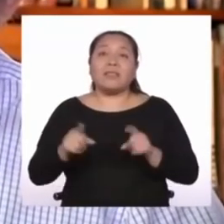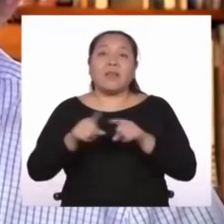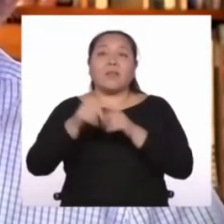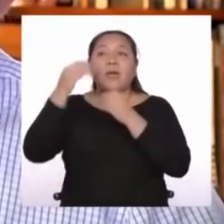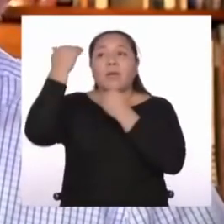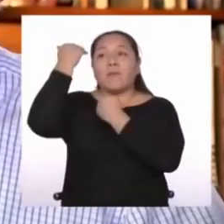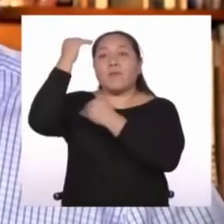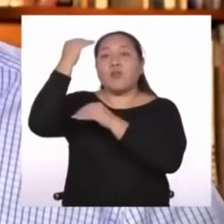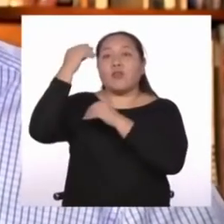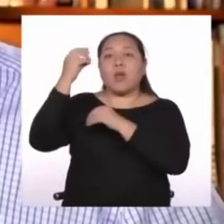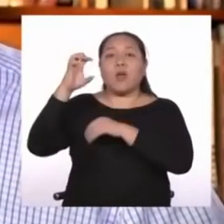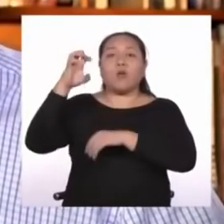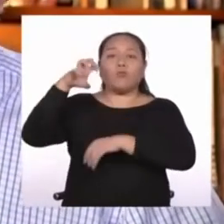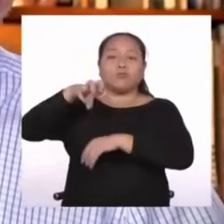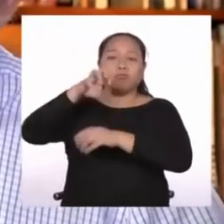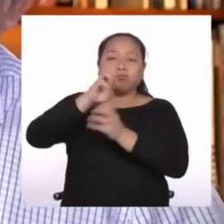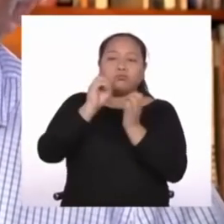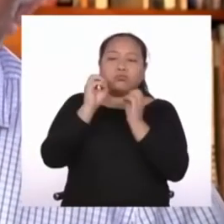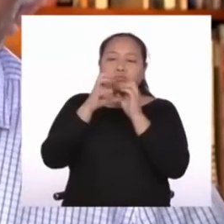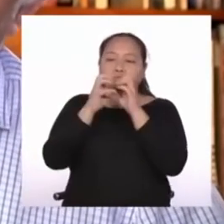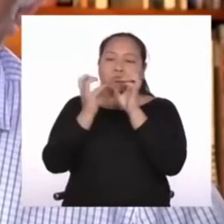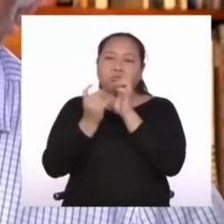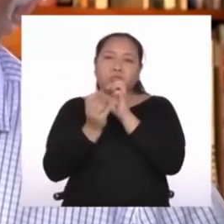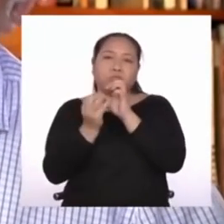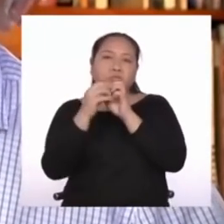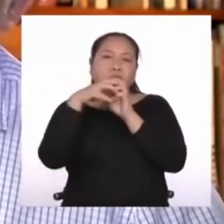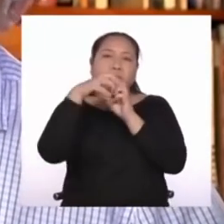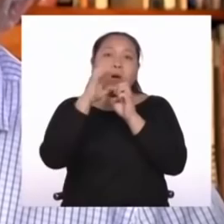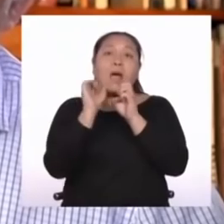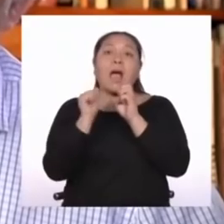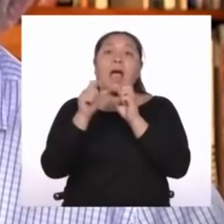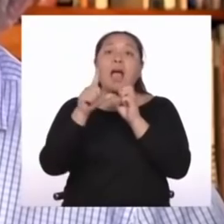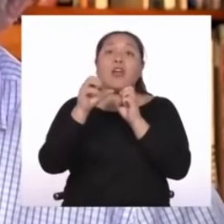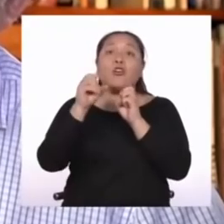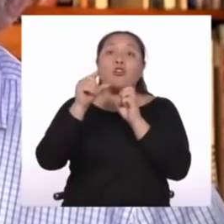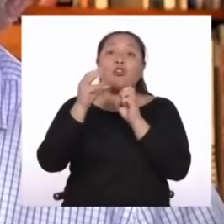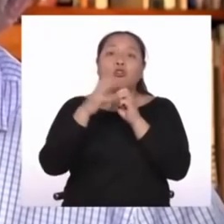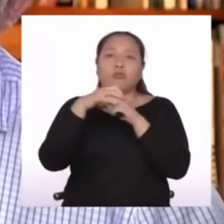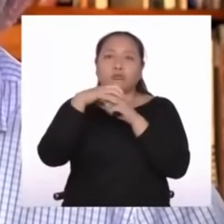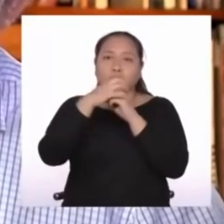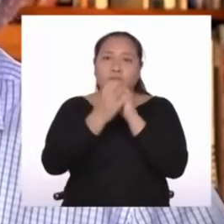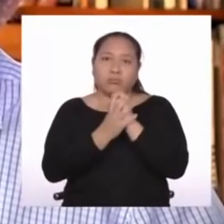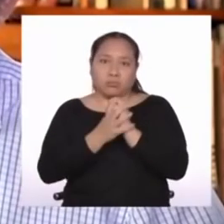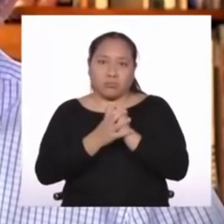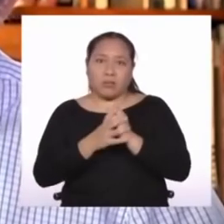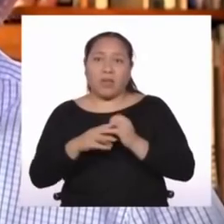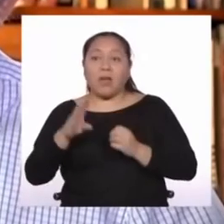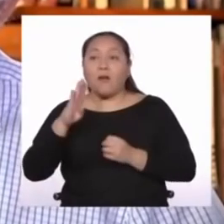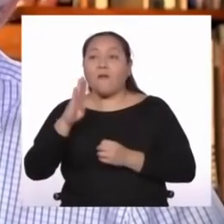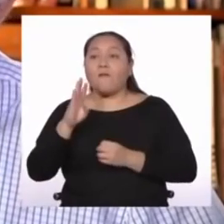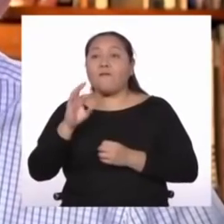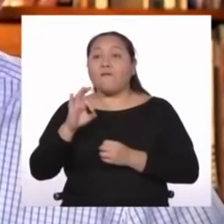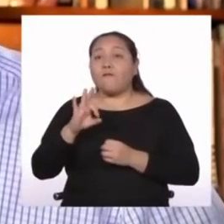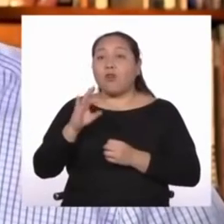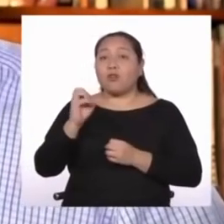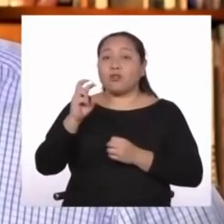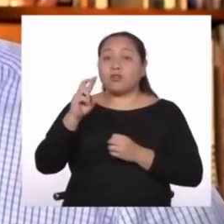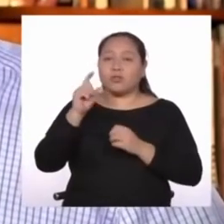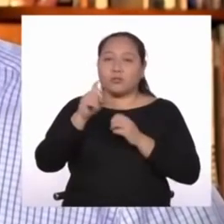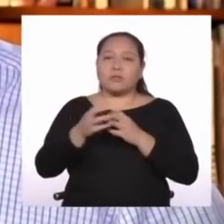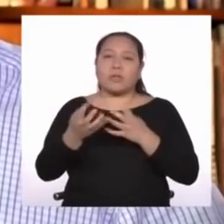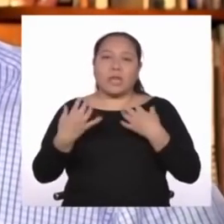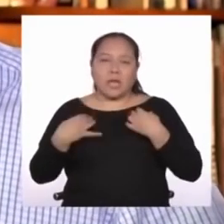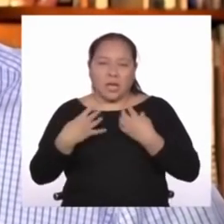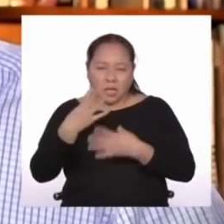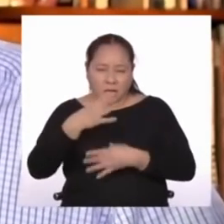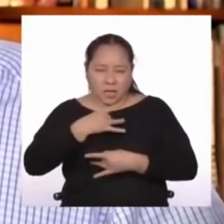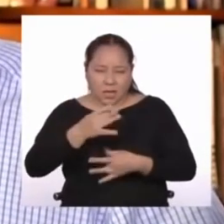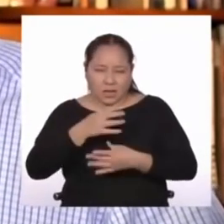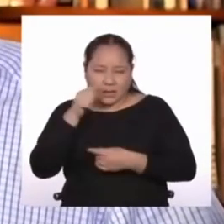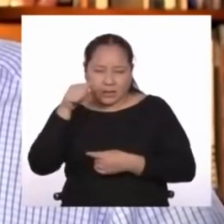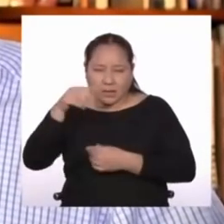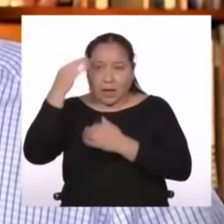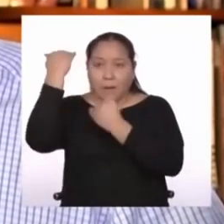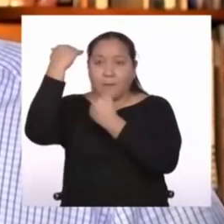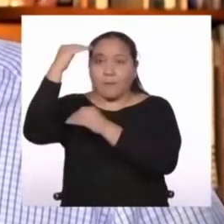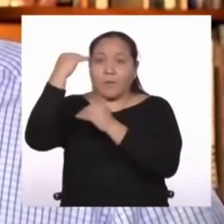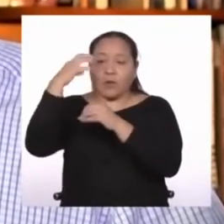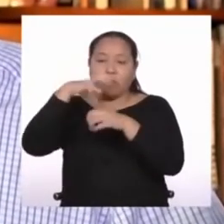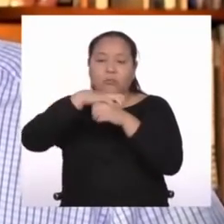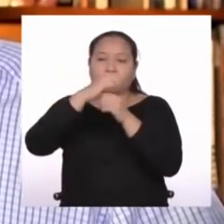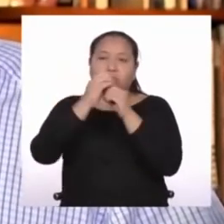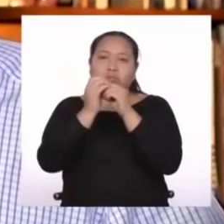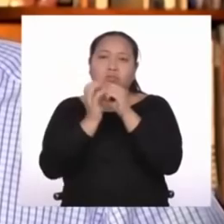el algodón. Duncan Fox tenía importantes intereses algodoneros en Piura y la presencia de